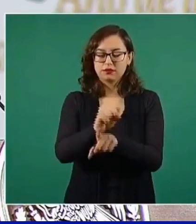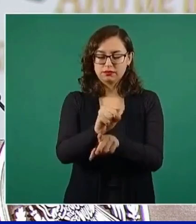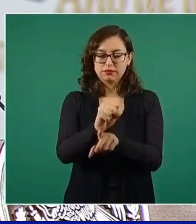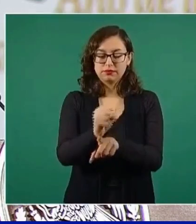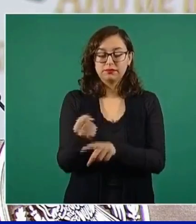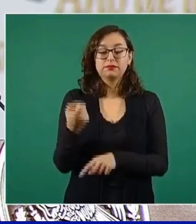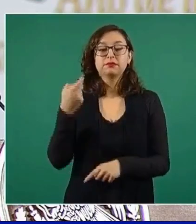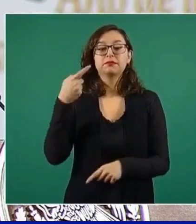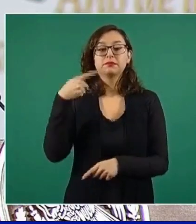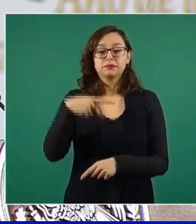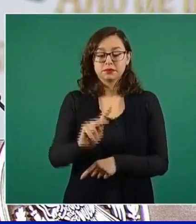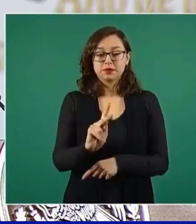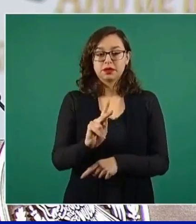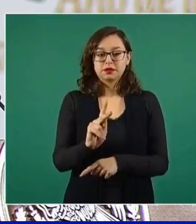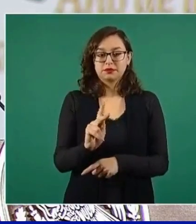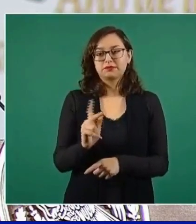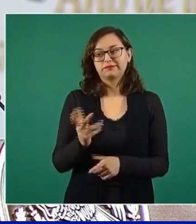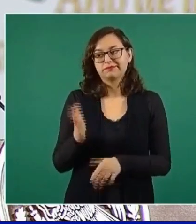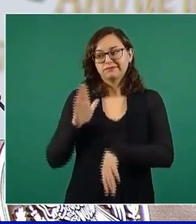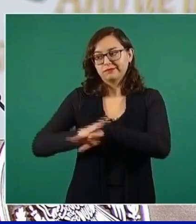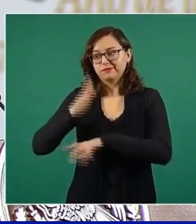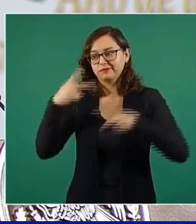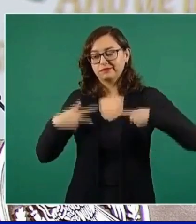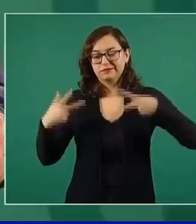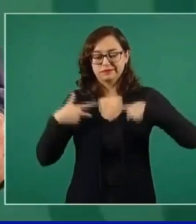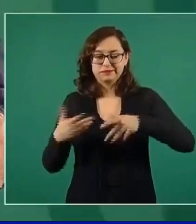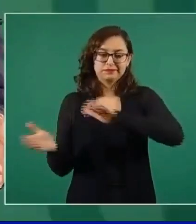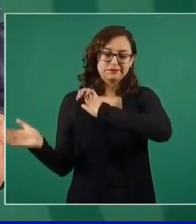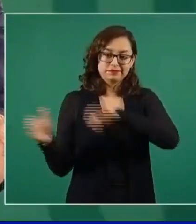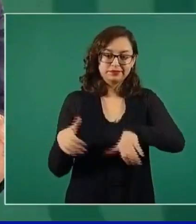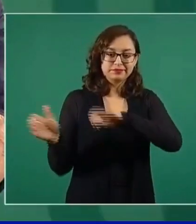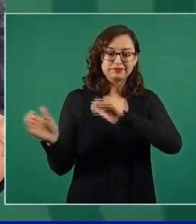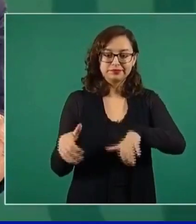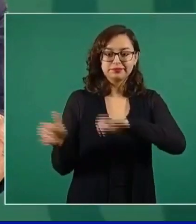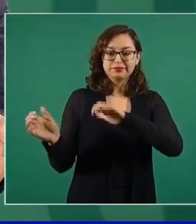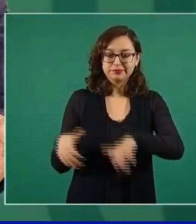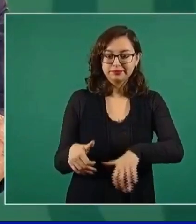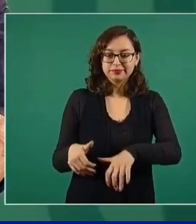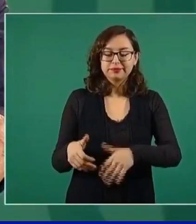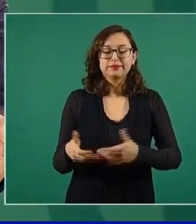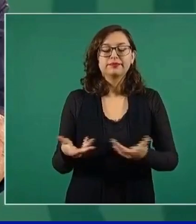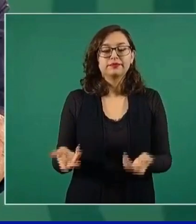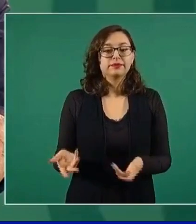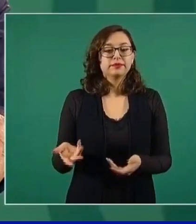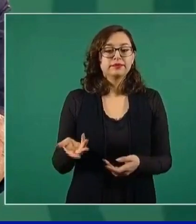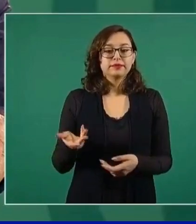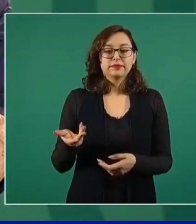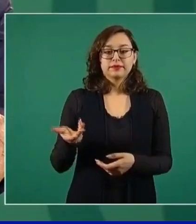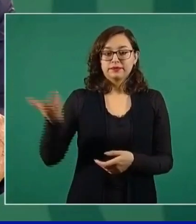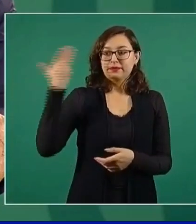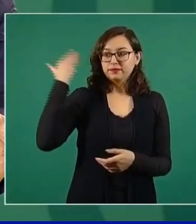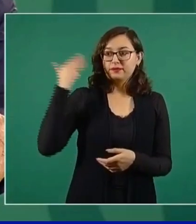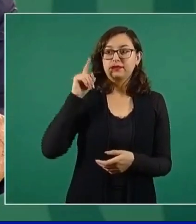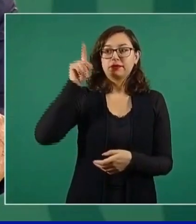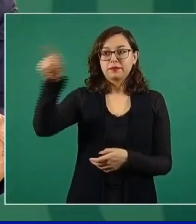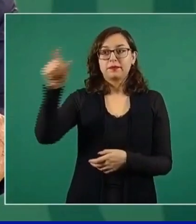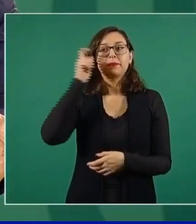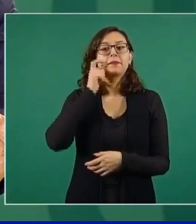se tuvo que contratar a trabajadores. Ahora que fui a Guerrero, en